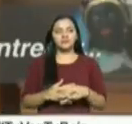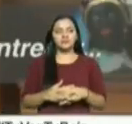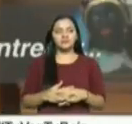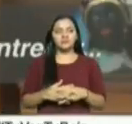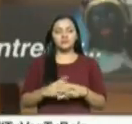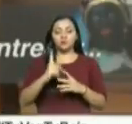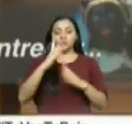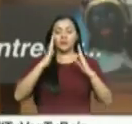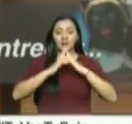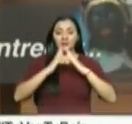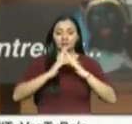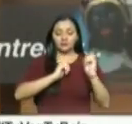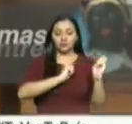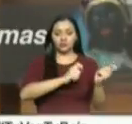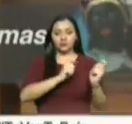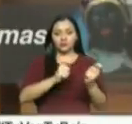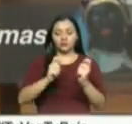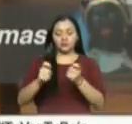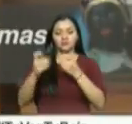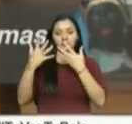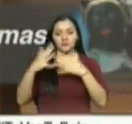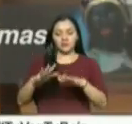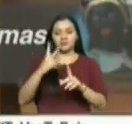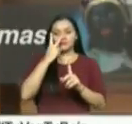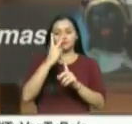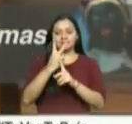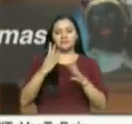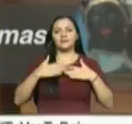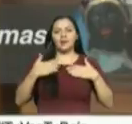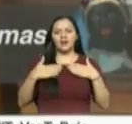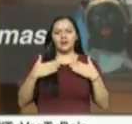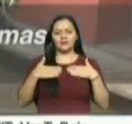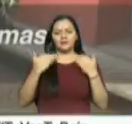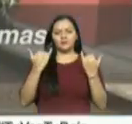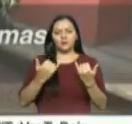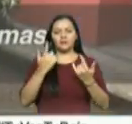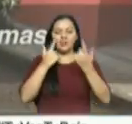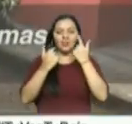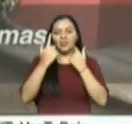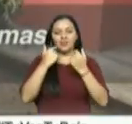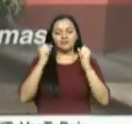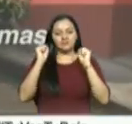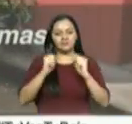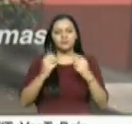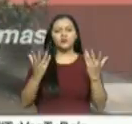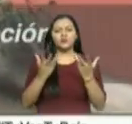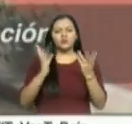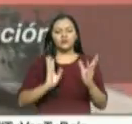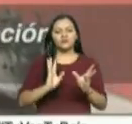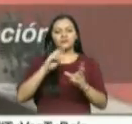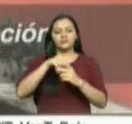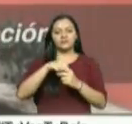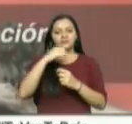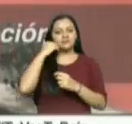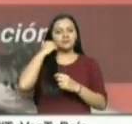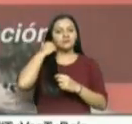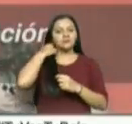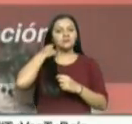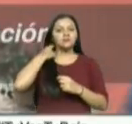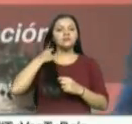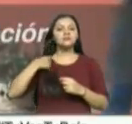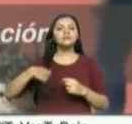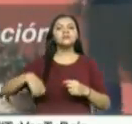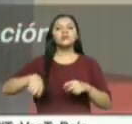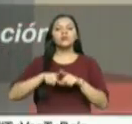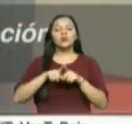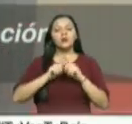que hemos logrado entregar denota una alegría. He visto lágrimas, pero no son lágrimas de tristeza,